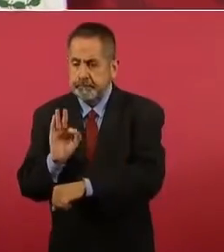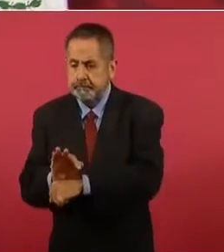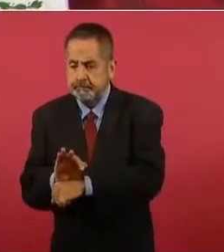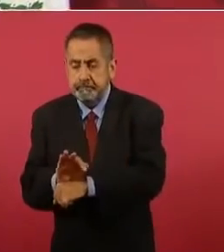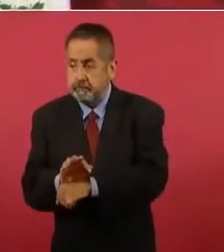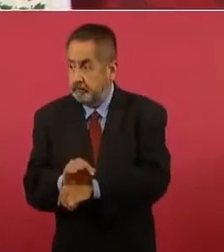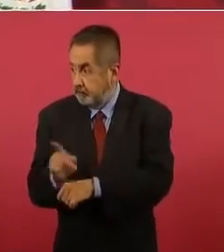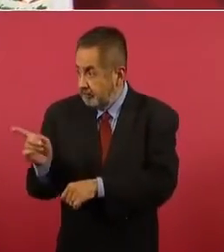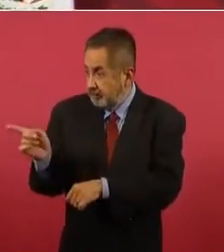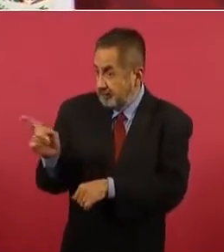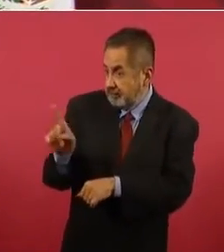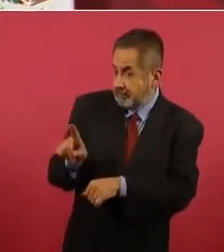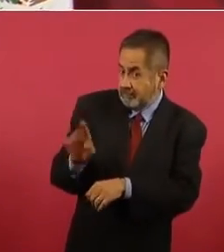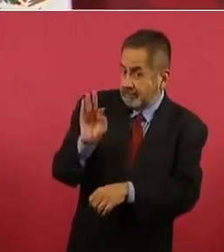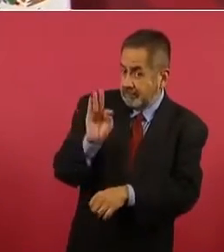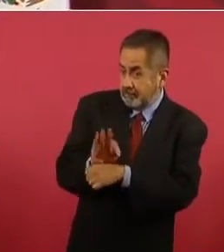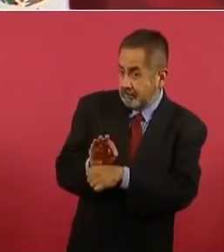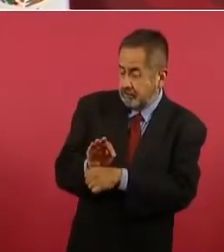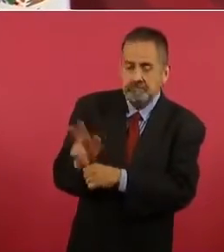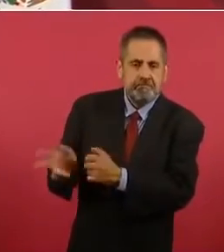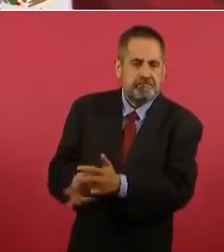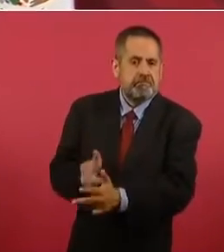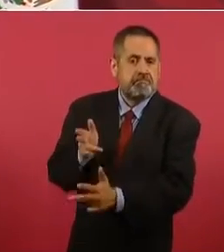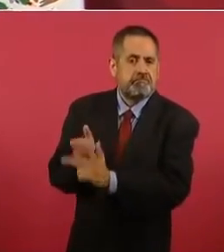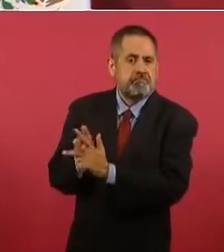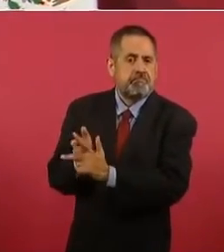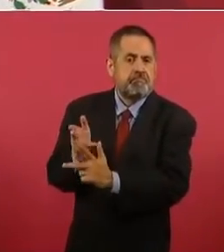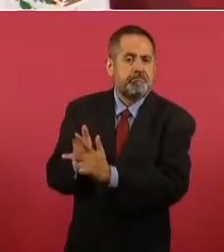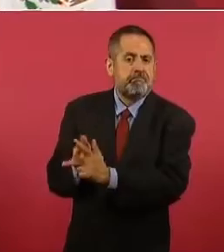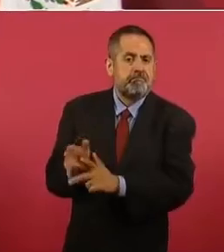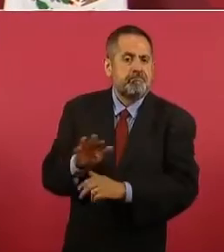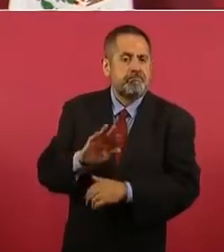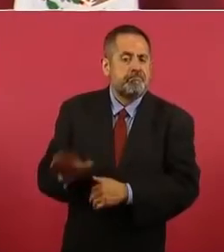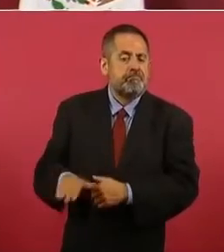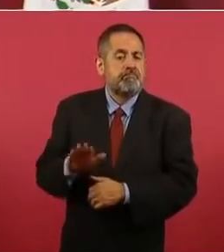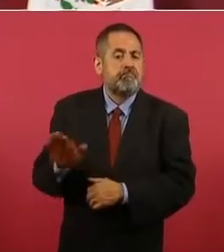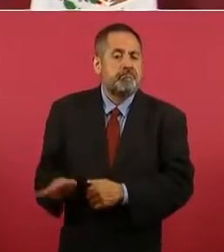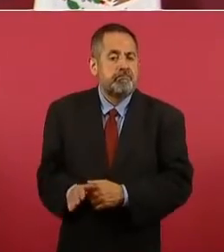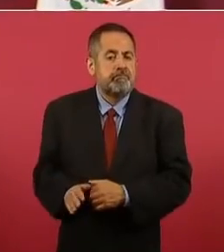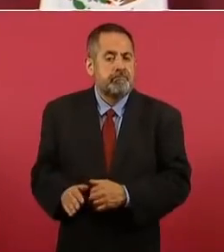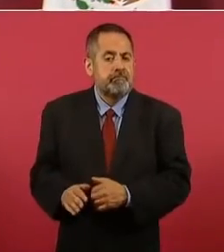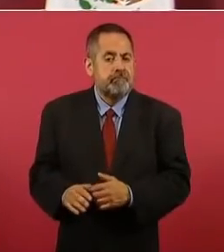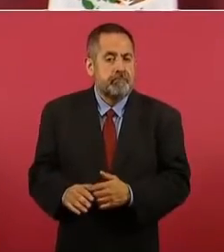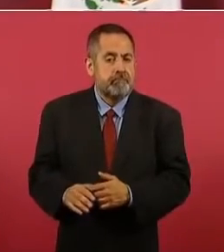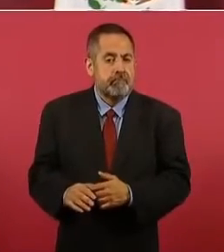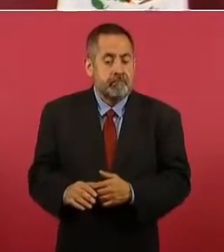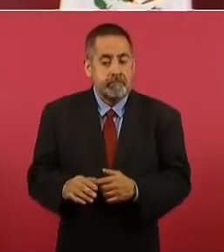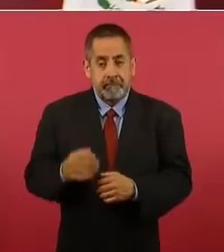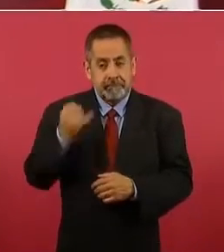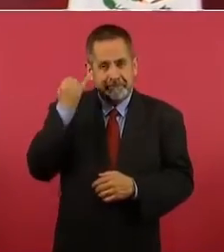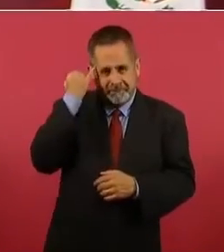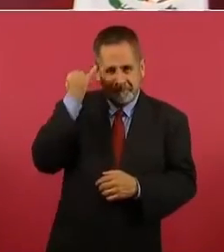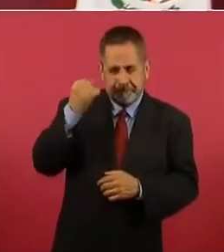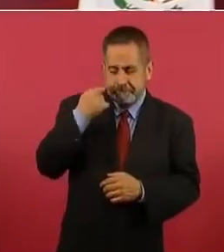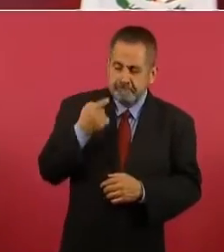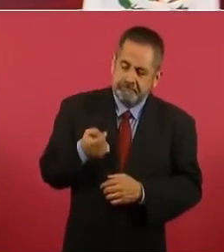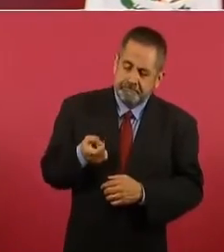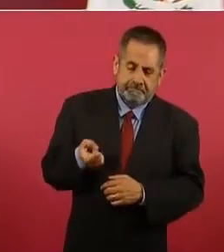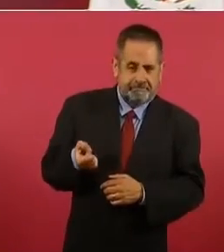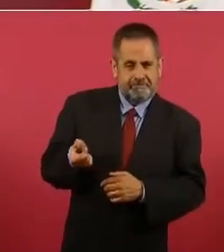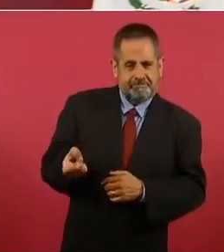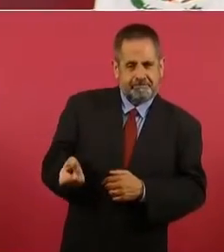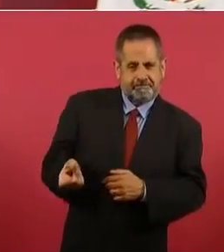Se supone que para evitar que lo remataran, que lo mataran,